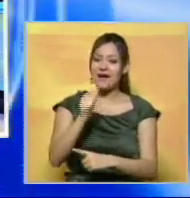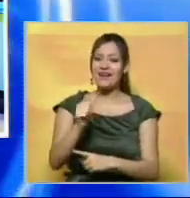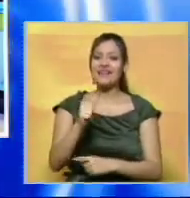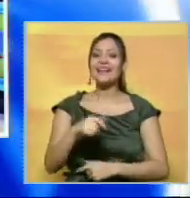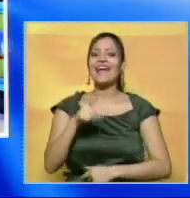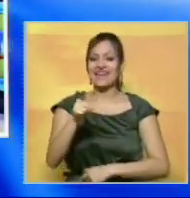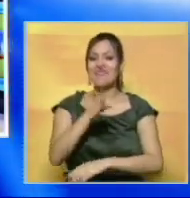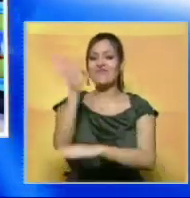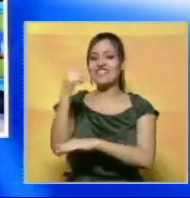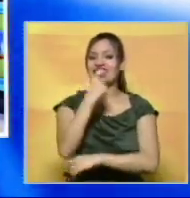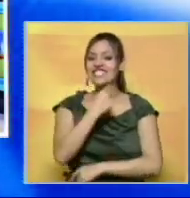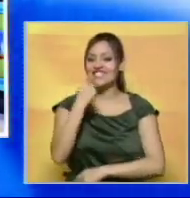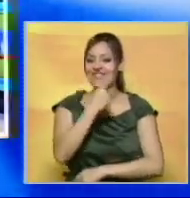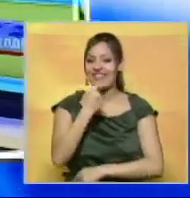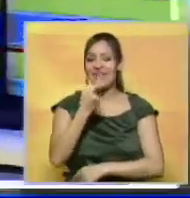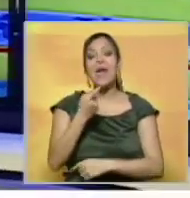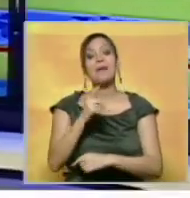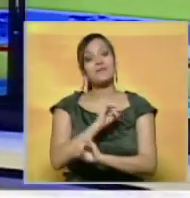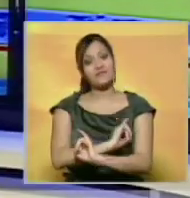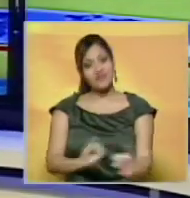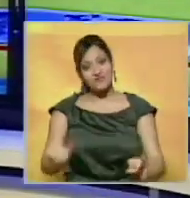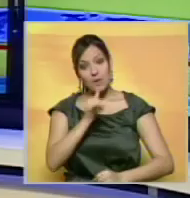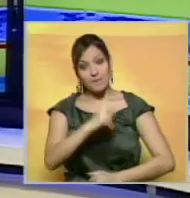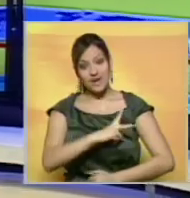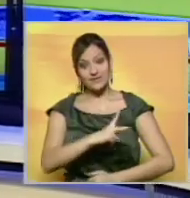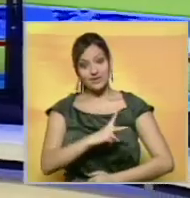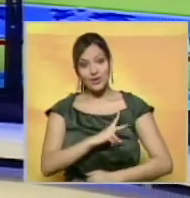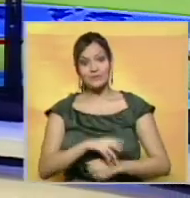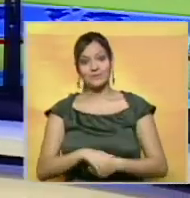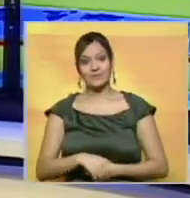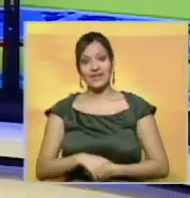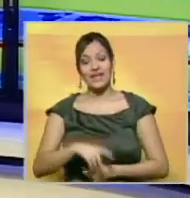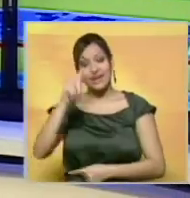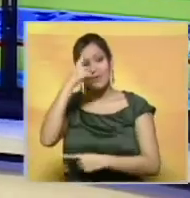odontólogo. Amigos, hasta aquí la presente emisión de su Noticiero